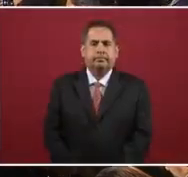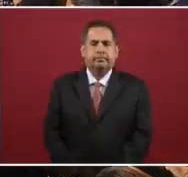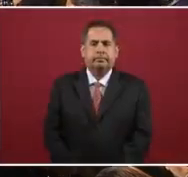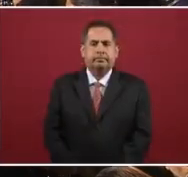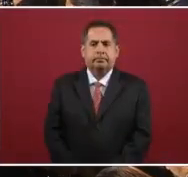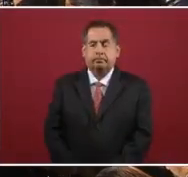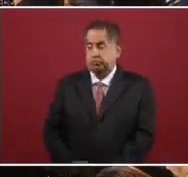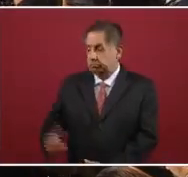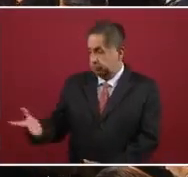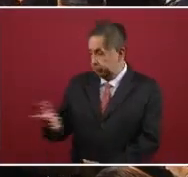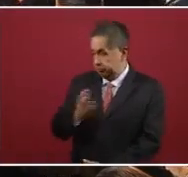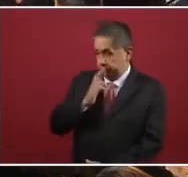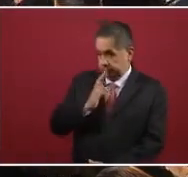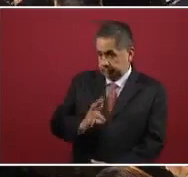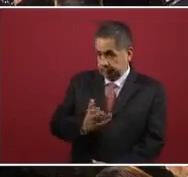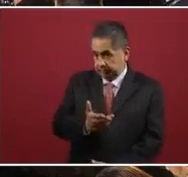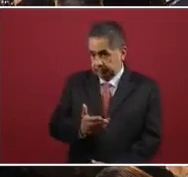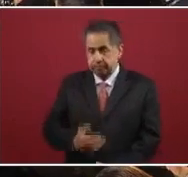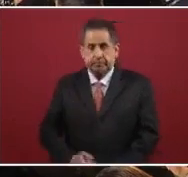primera.